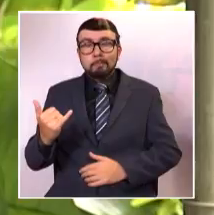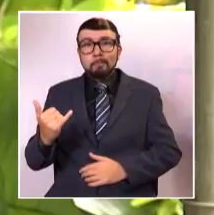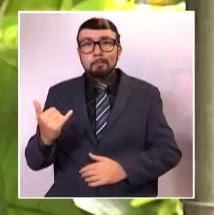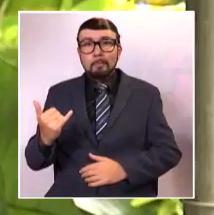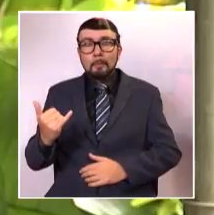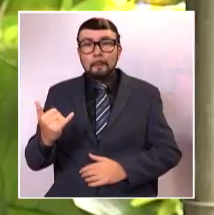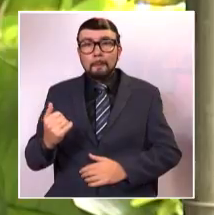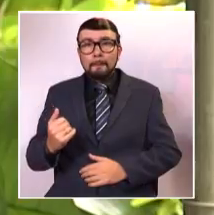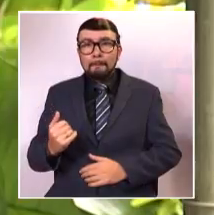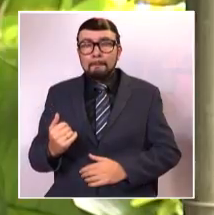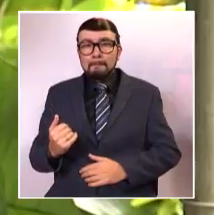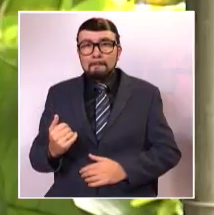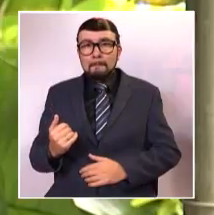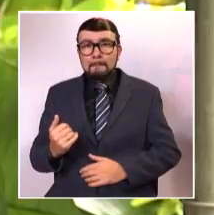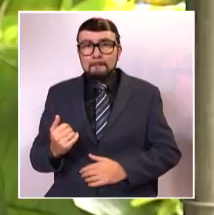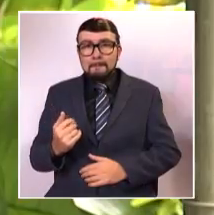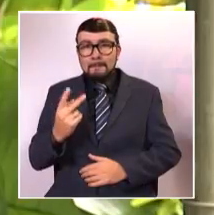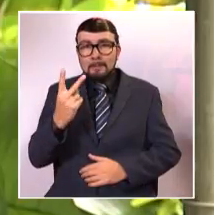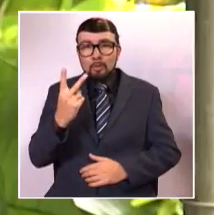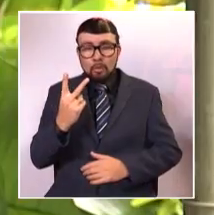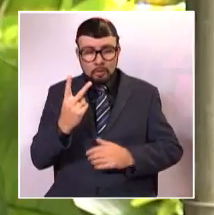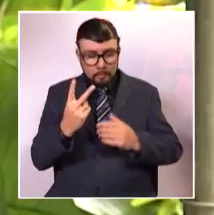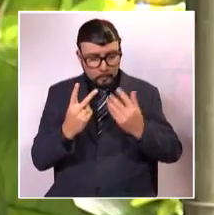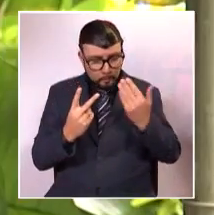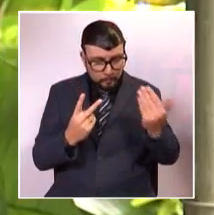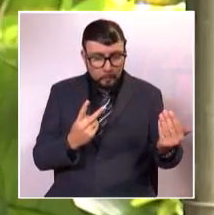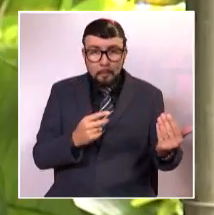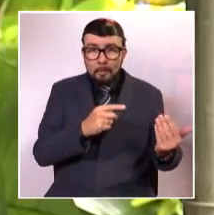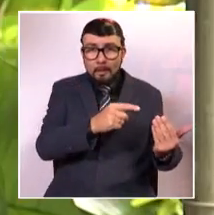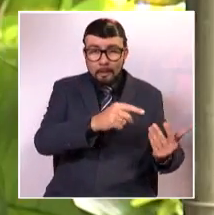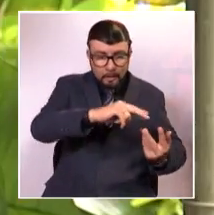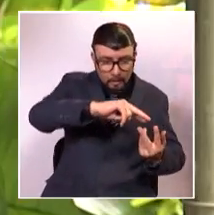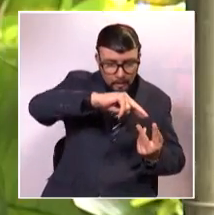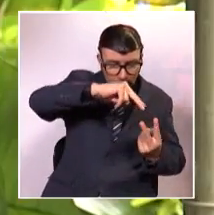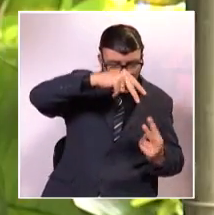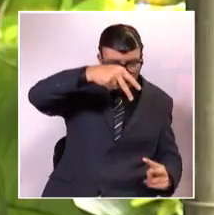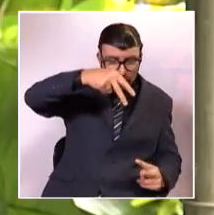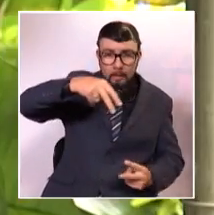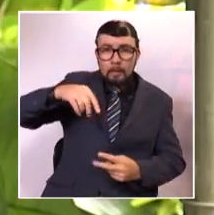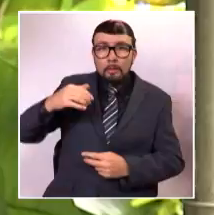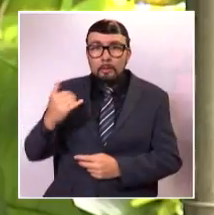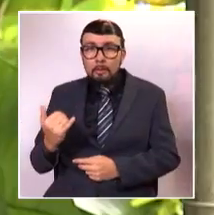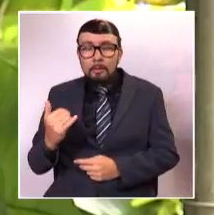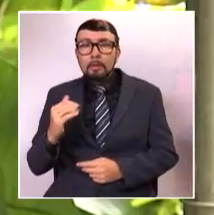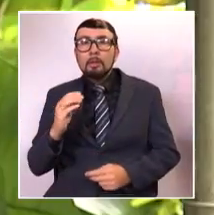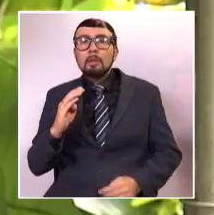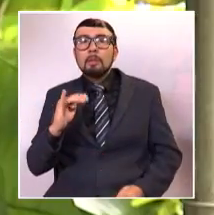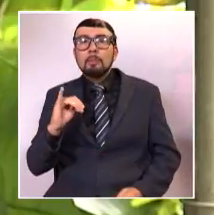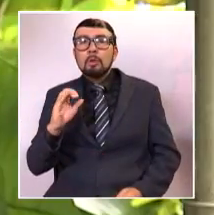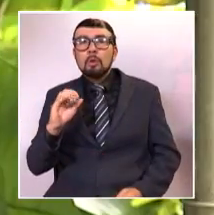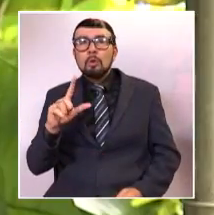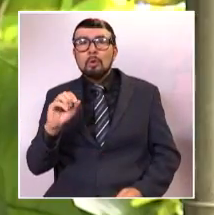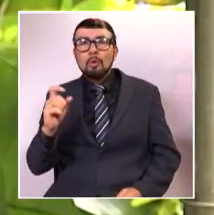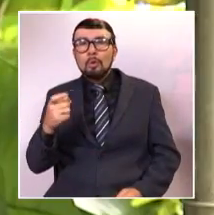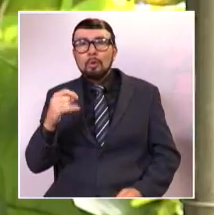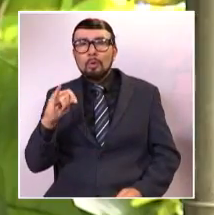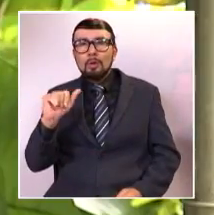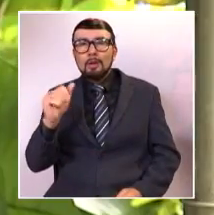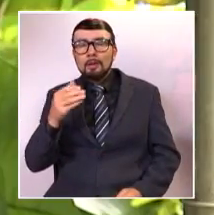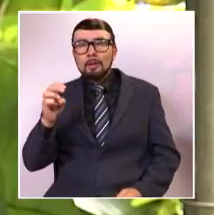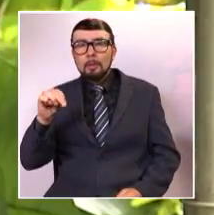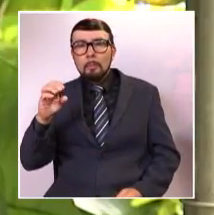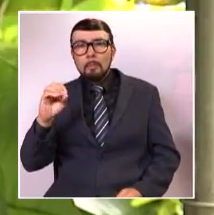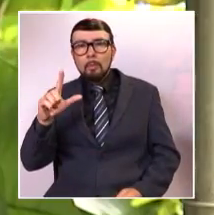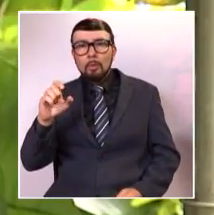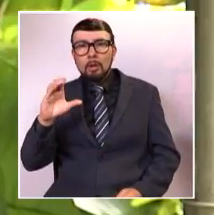unas dos ramas de la ciencia, que son la genética y la biología molecular. Y en estos momentos todos